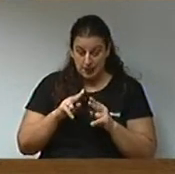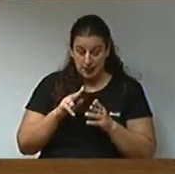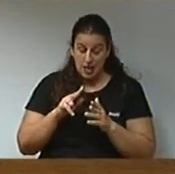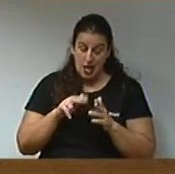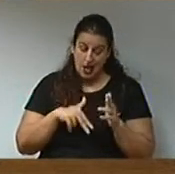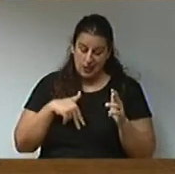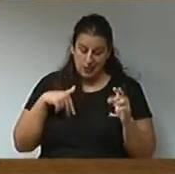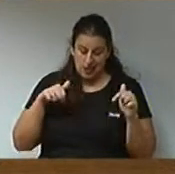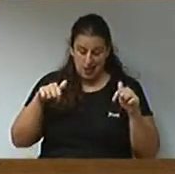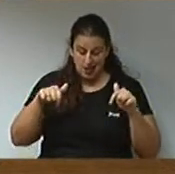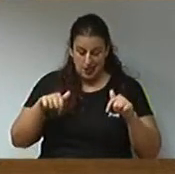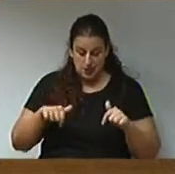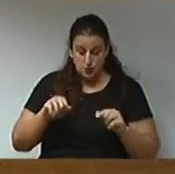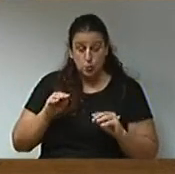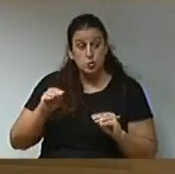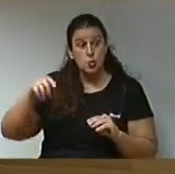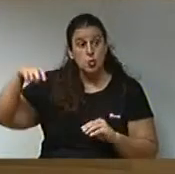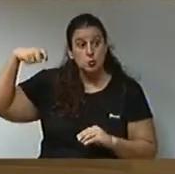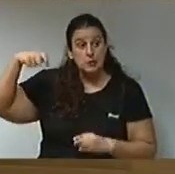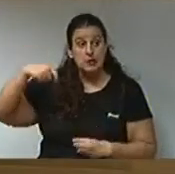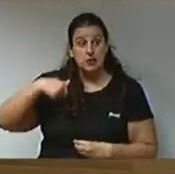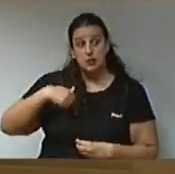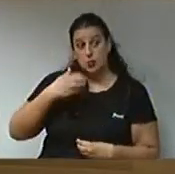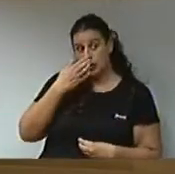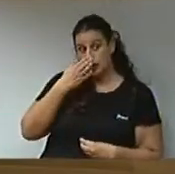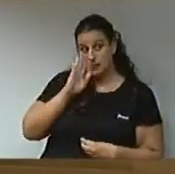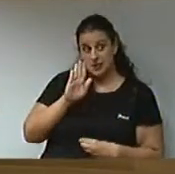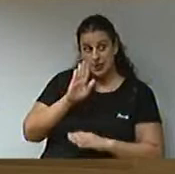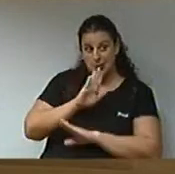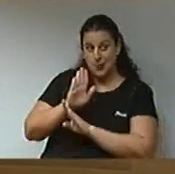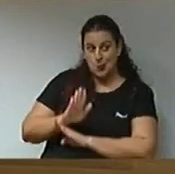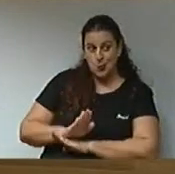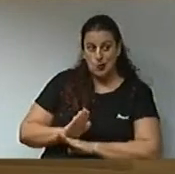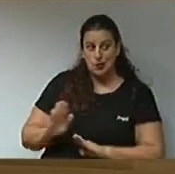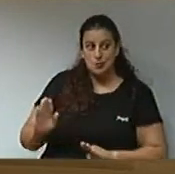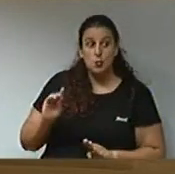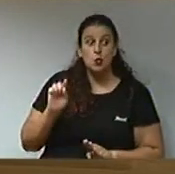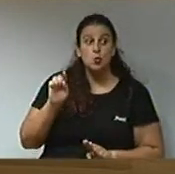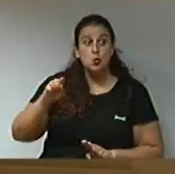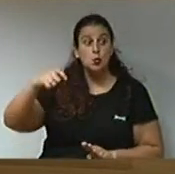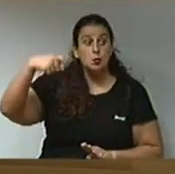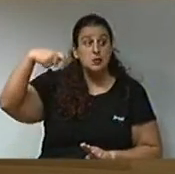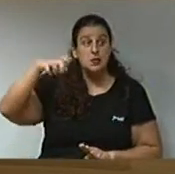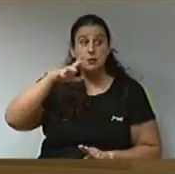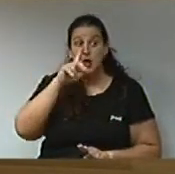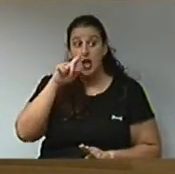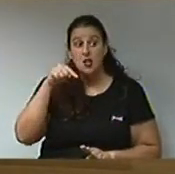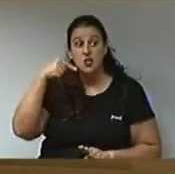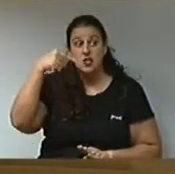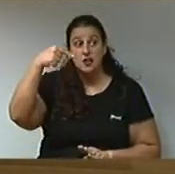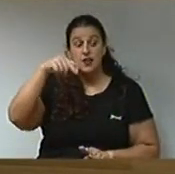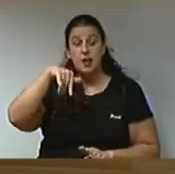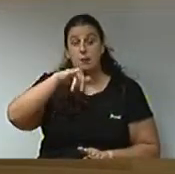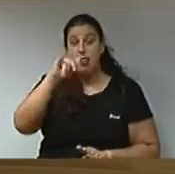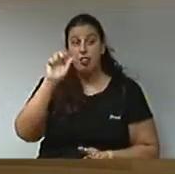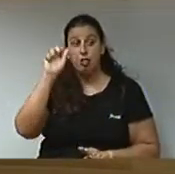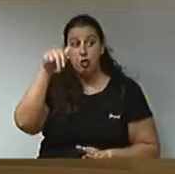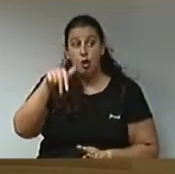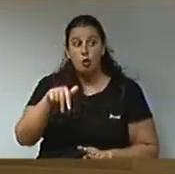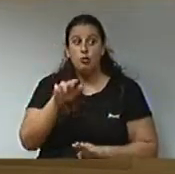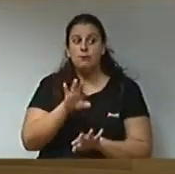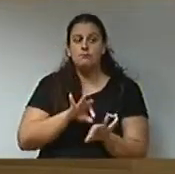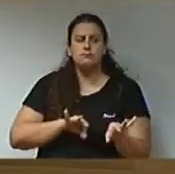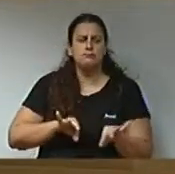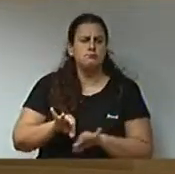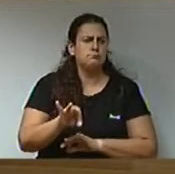El seu com a president i el meu com a síndica. El seu com a president perquè l'any que ve el meu president Carlos Mazón ocuparà el seu lloc en